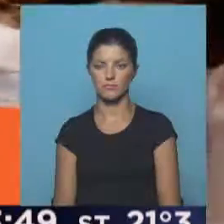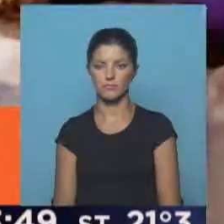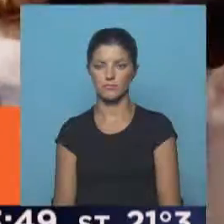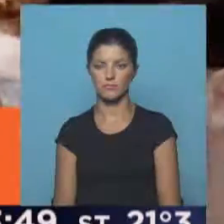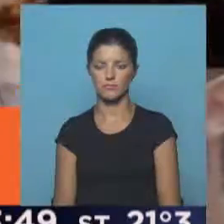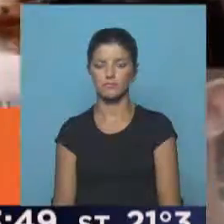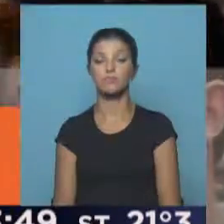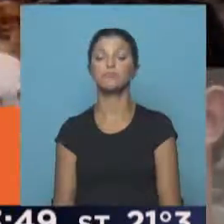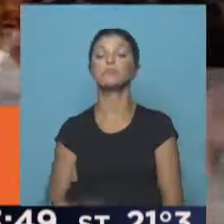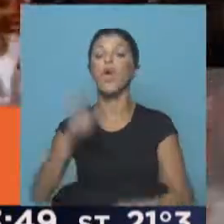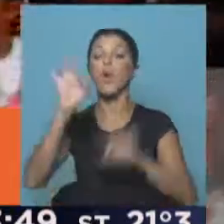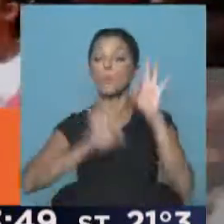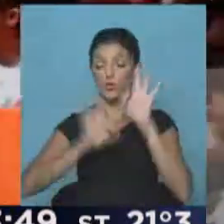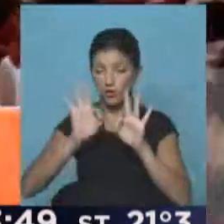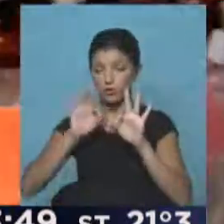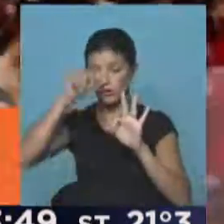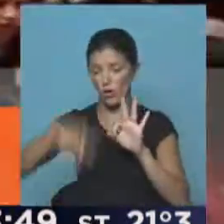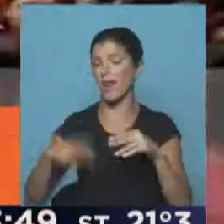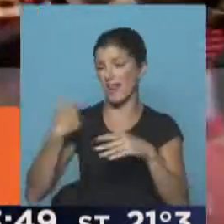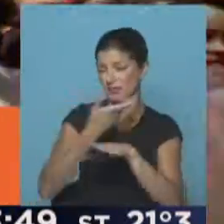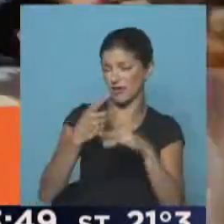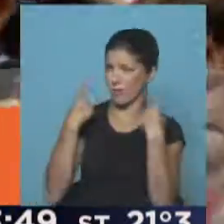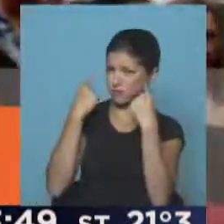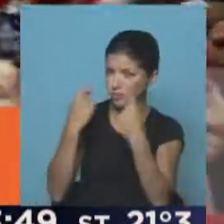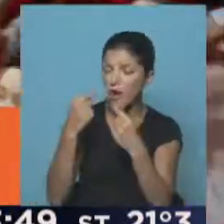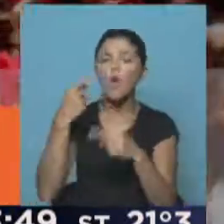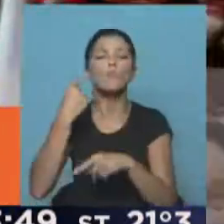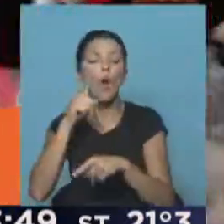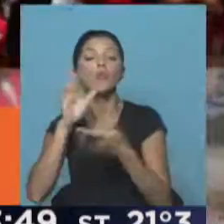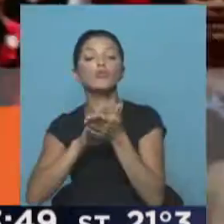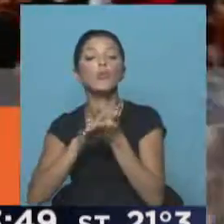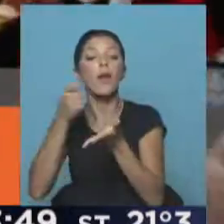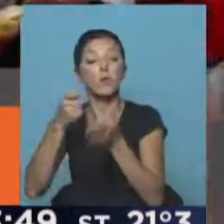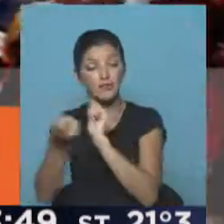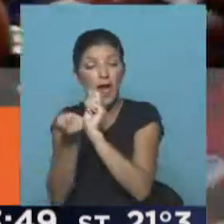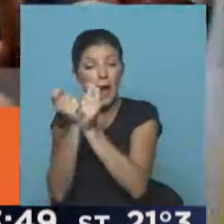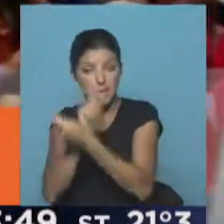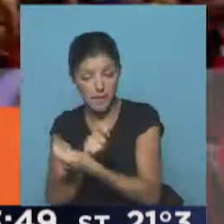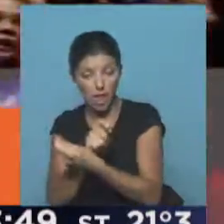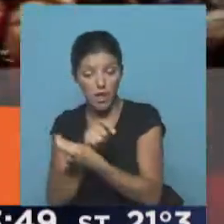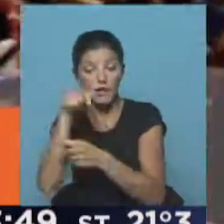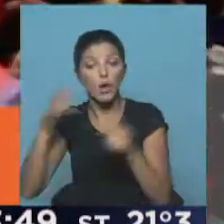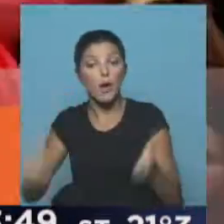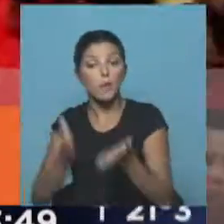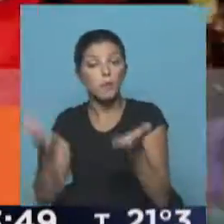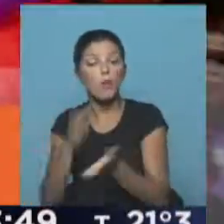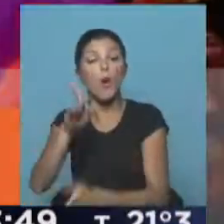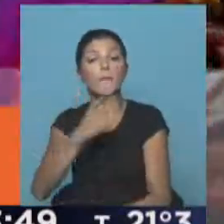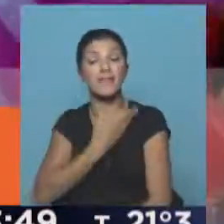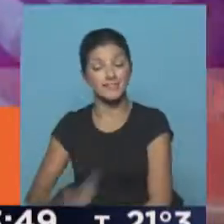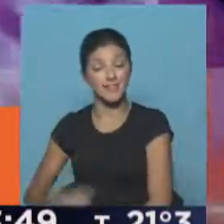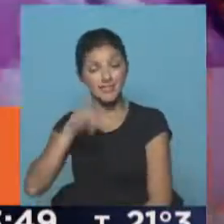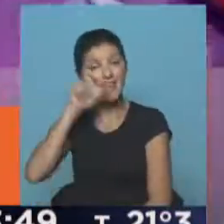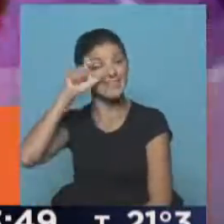El proyecto que genera mayor rechazo es la profunda reforma jubilatoria que promueve Temer y que a principios de año